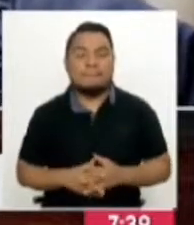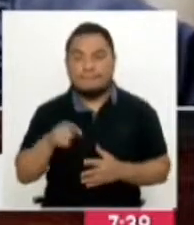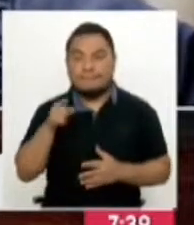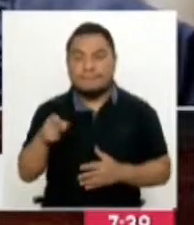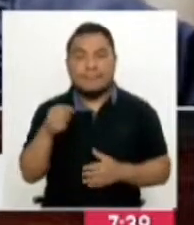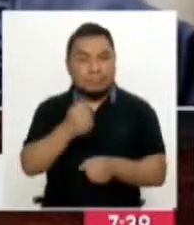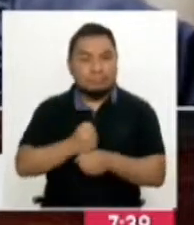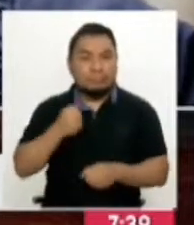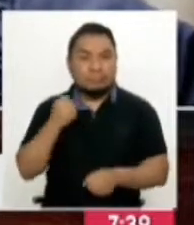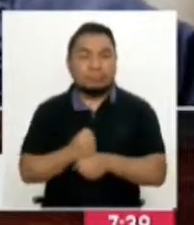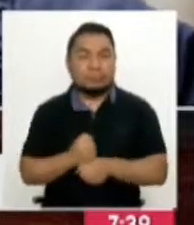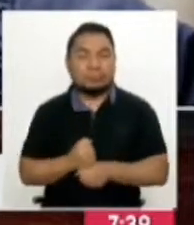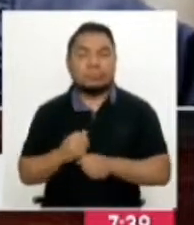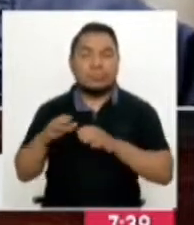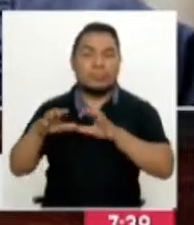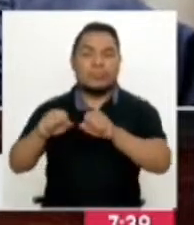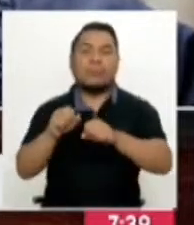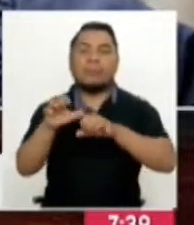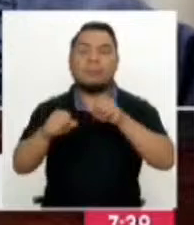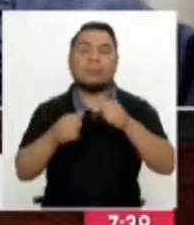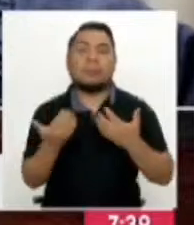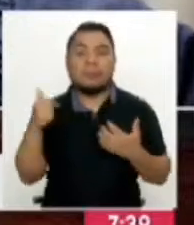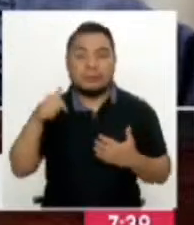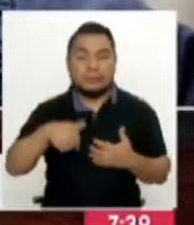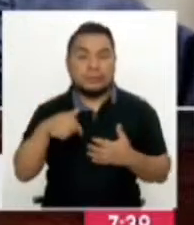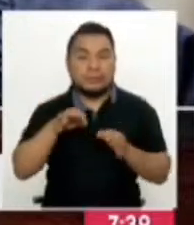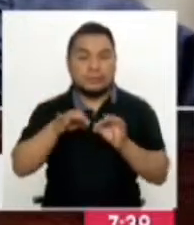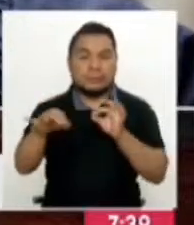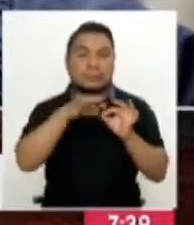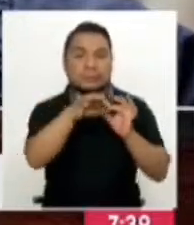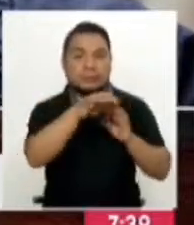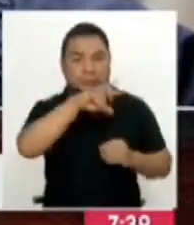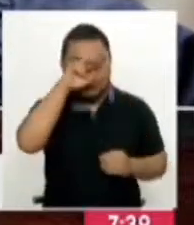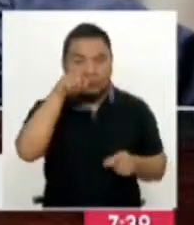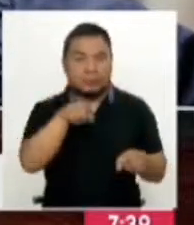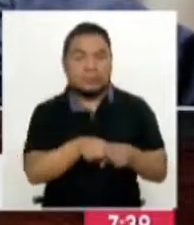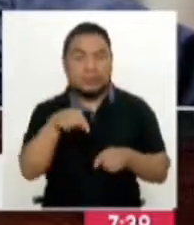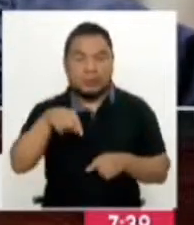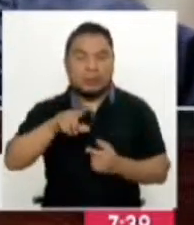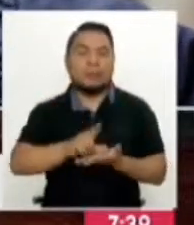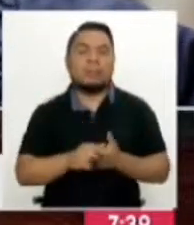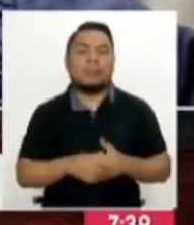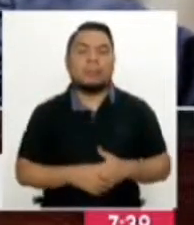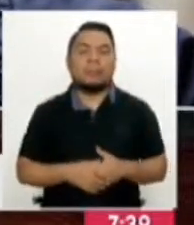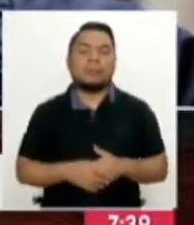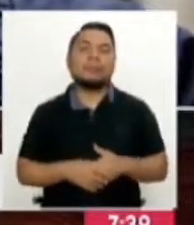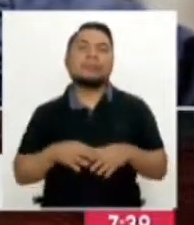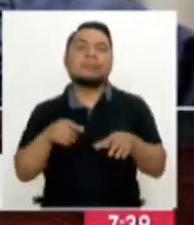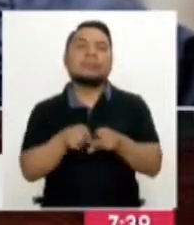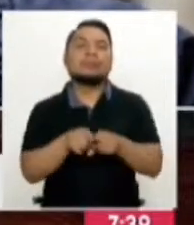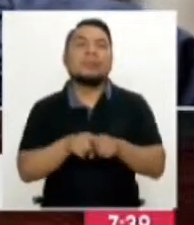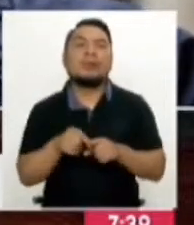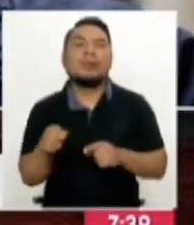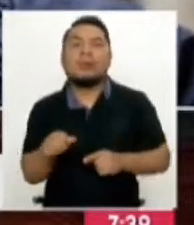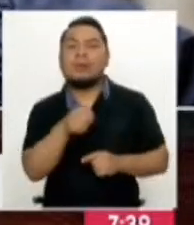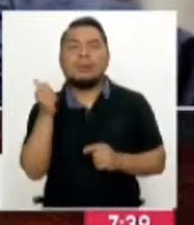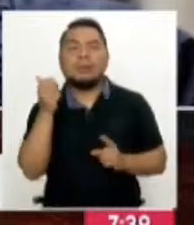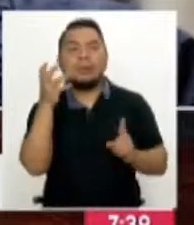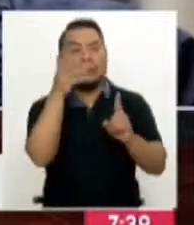Estos operativos se llevaron a cabo tanto en el interior del país como en la ciudad capital. Asimismo, otro de los